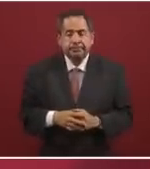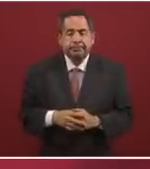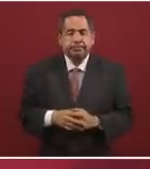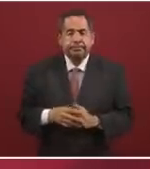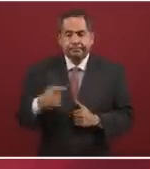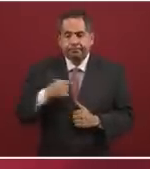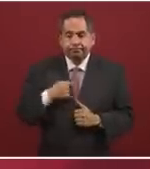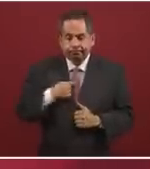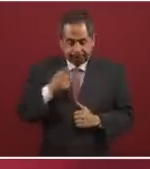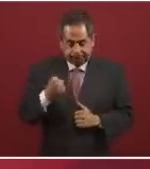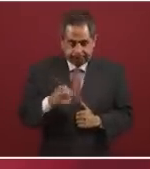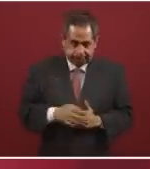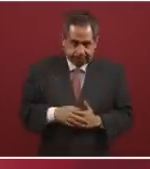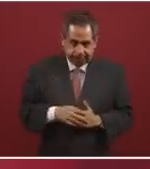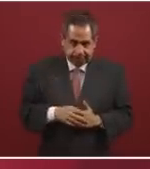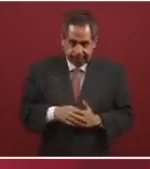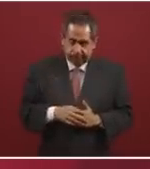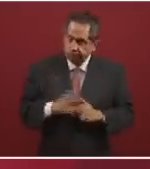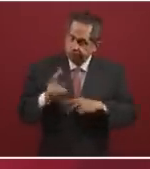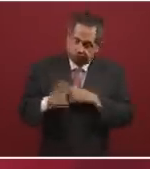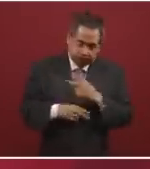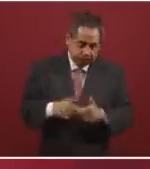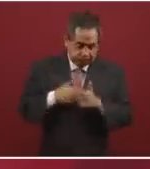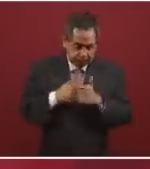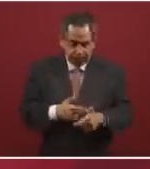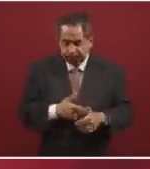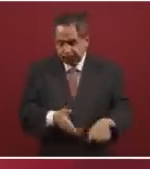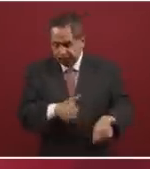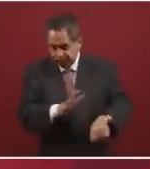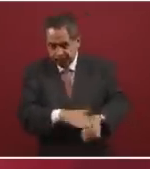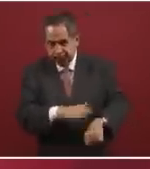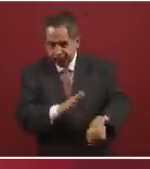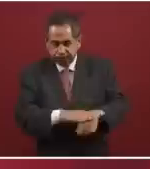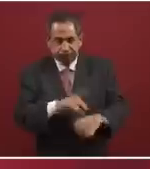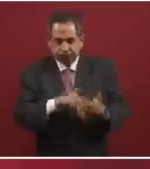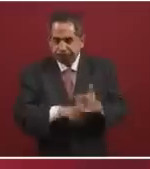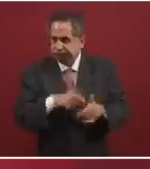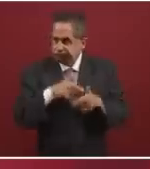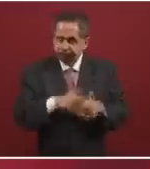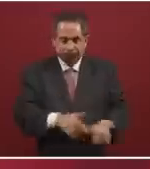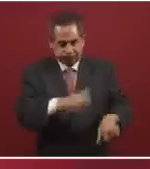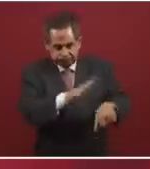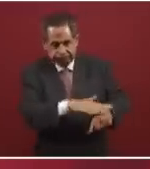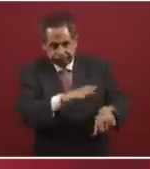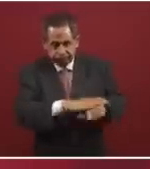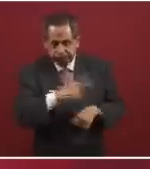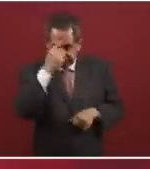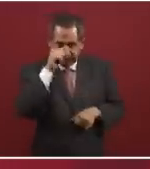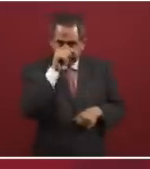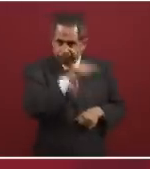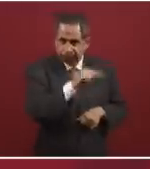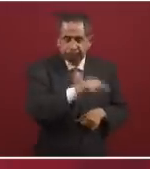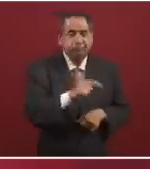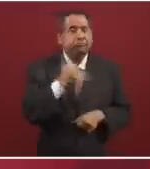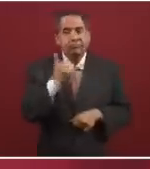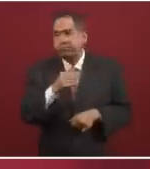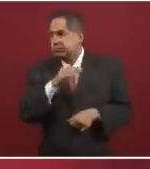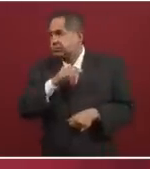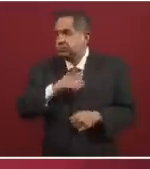yo voy a seguir exhortando para que todos los